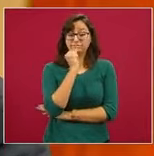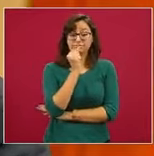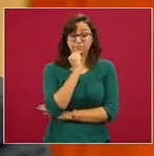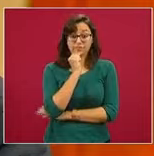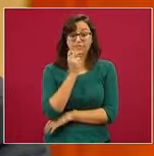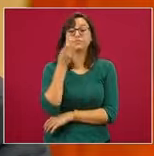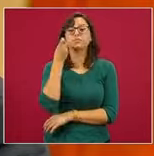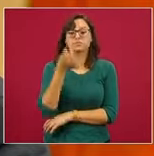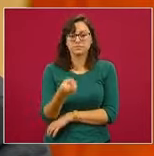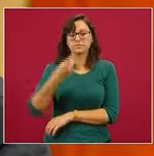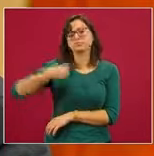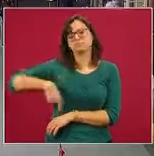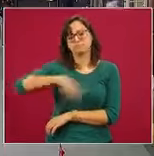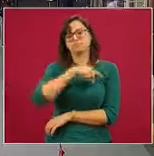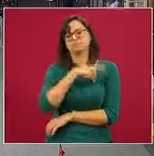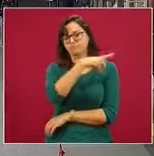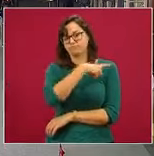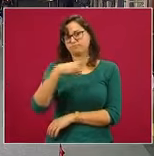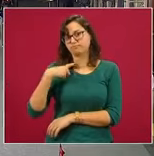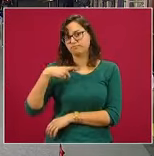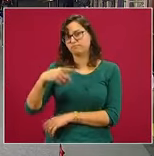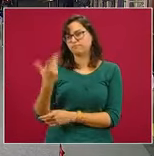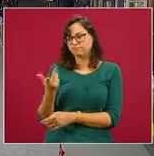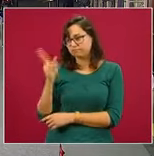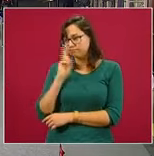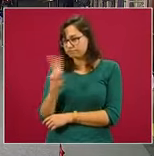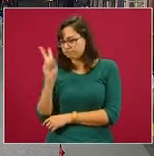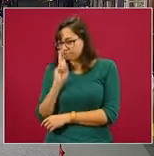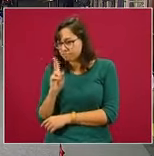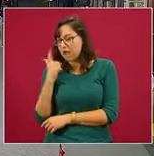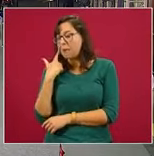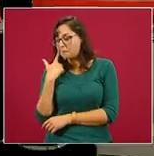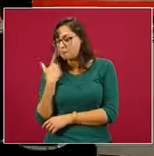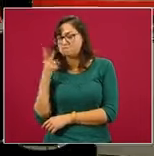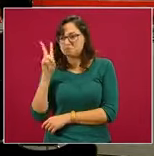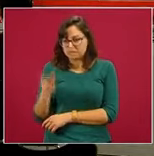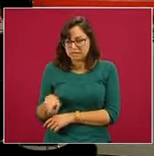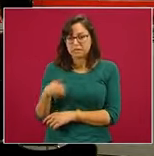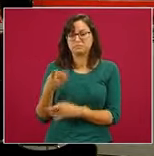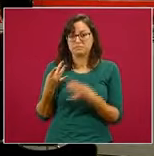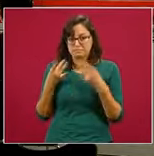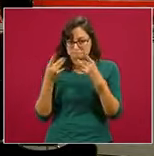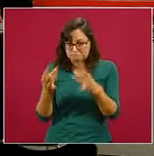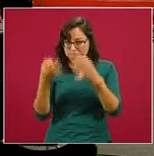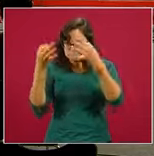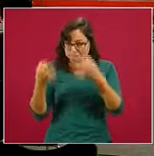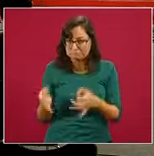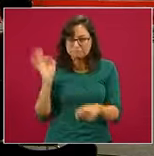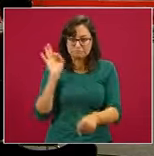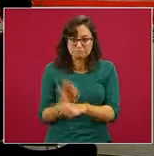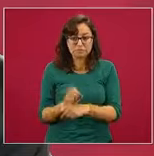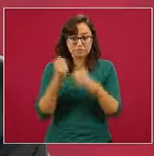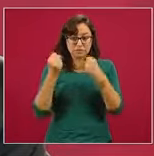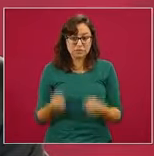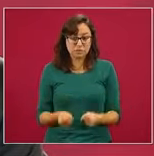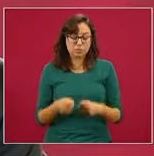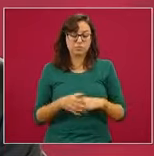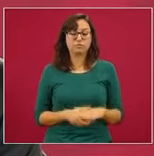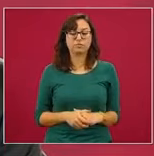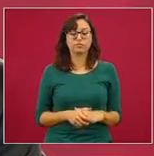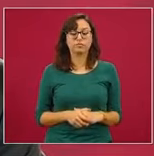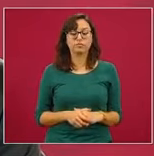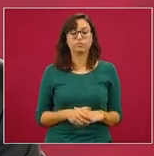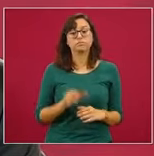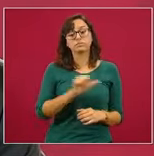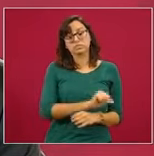donde tendríamos un mejor reconocimiento sobre la eficacia y otras dimensiones de la seguridad. El otro grupo que tenemos es el